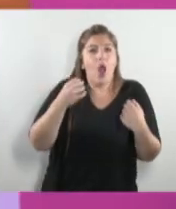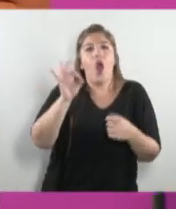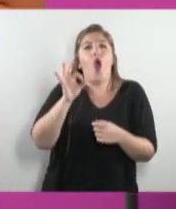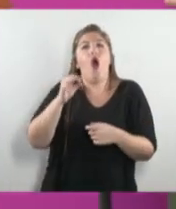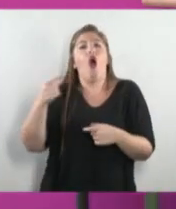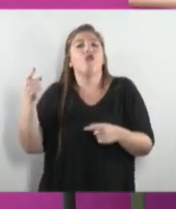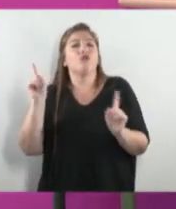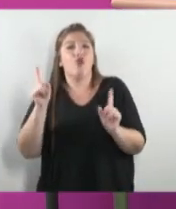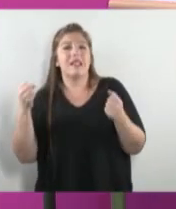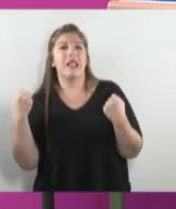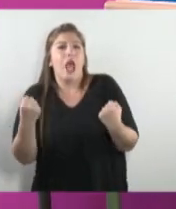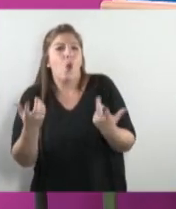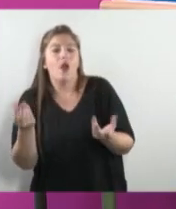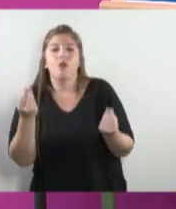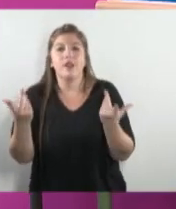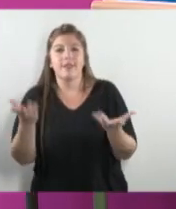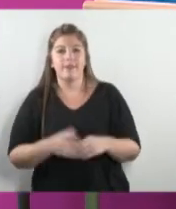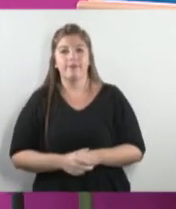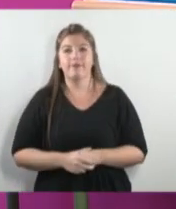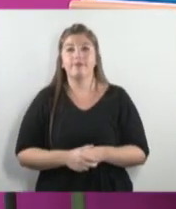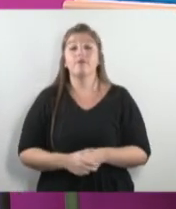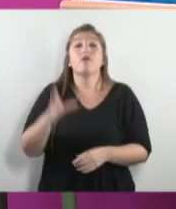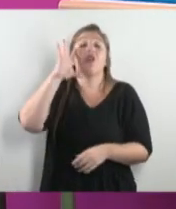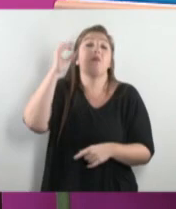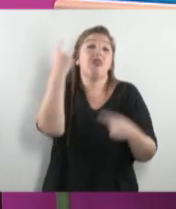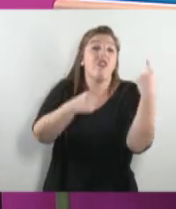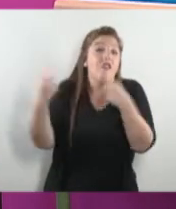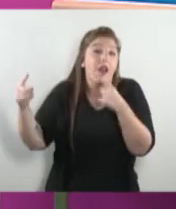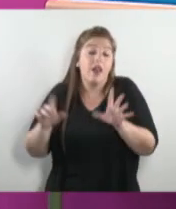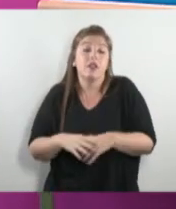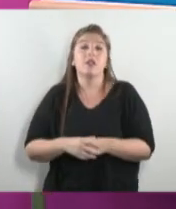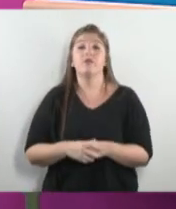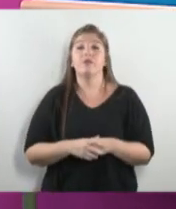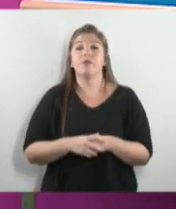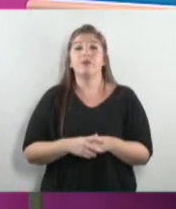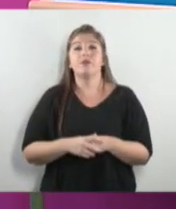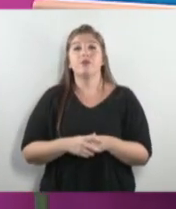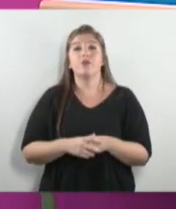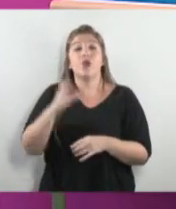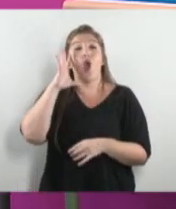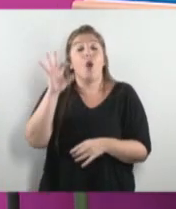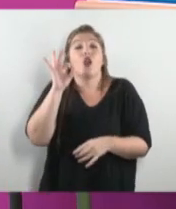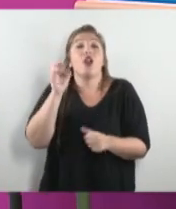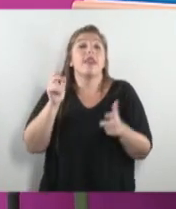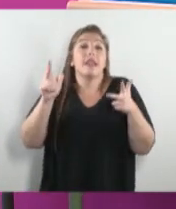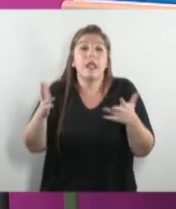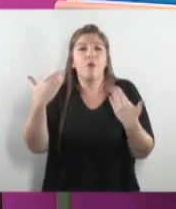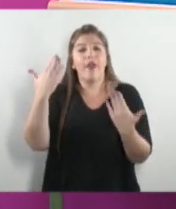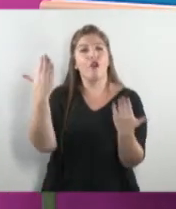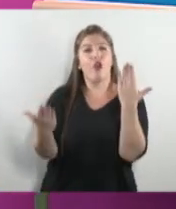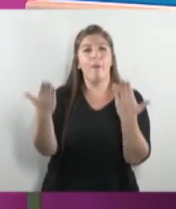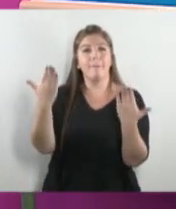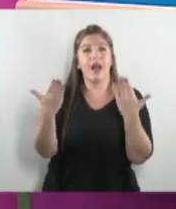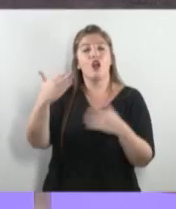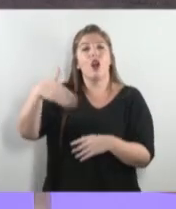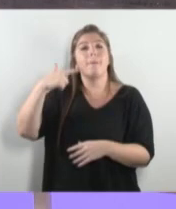hay distintas posturas. Hay posturas que plantean que es que se puede comparar con el mío